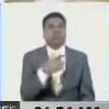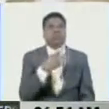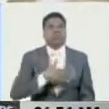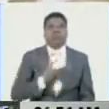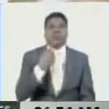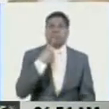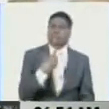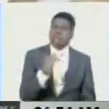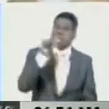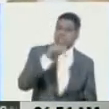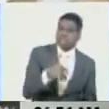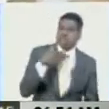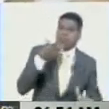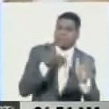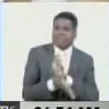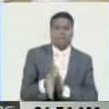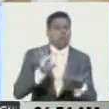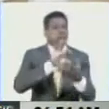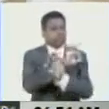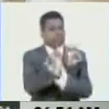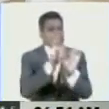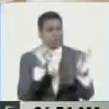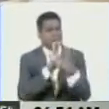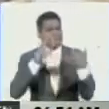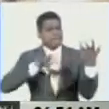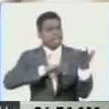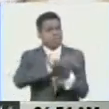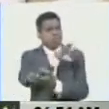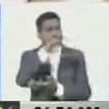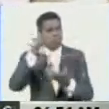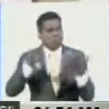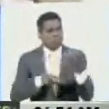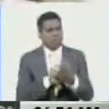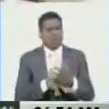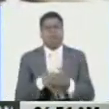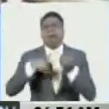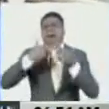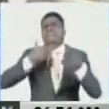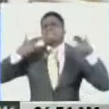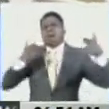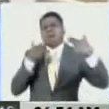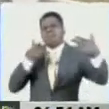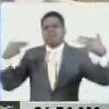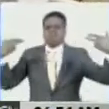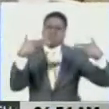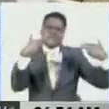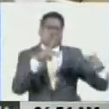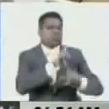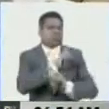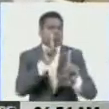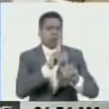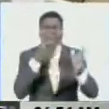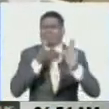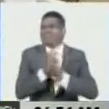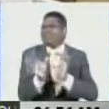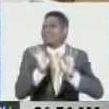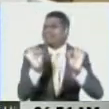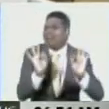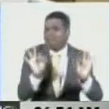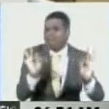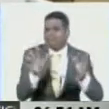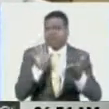aquí no ha ocurrido una tragedia, una guerra y una tragedia en términos de cambio de gobierno. Un pueblo que ha servido de